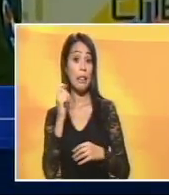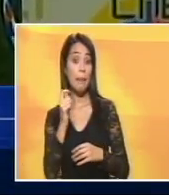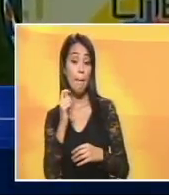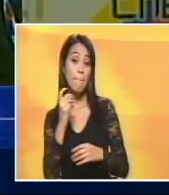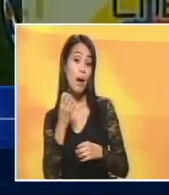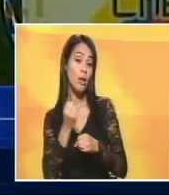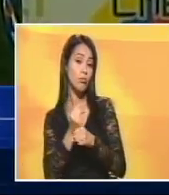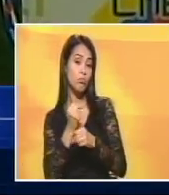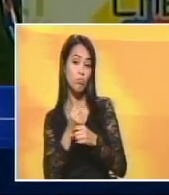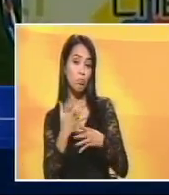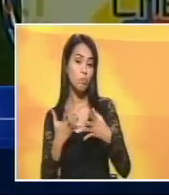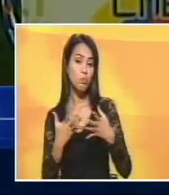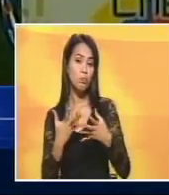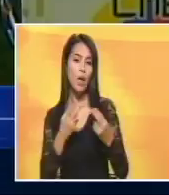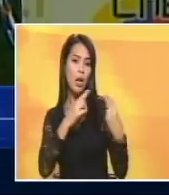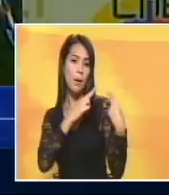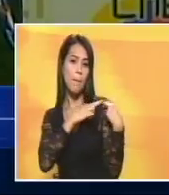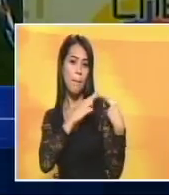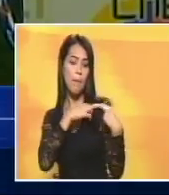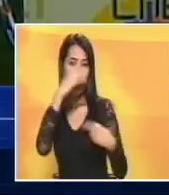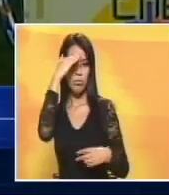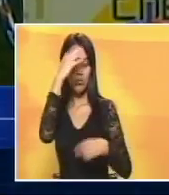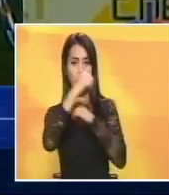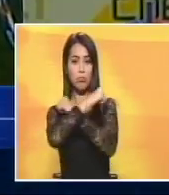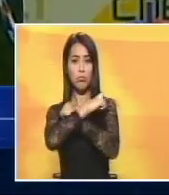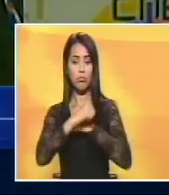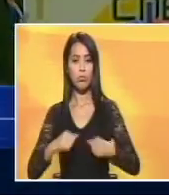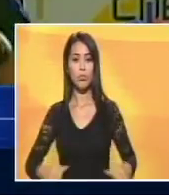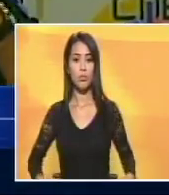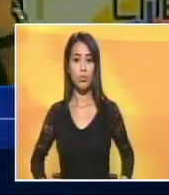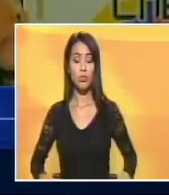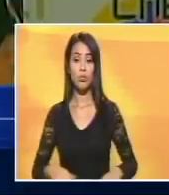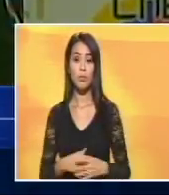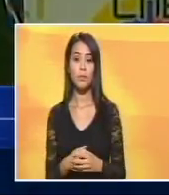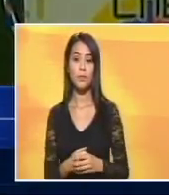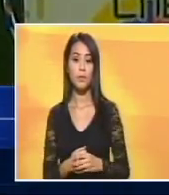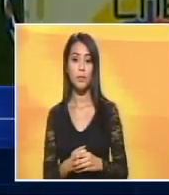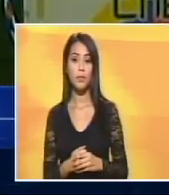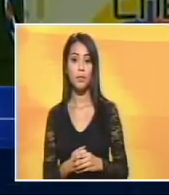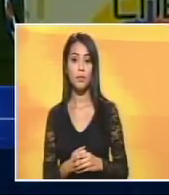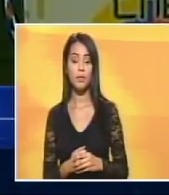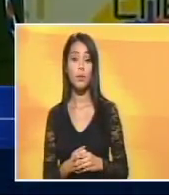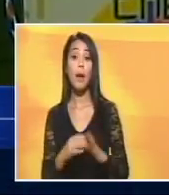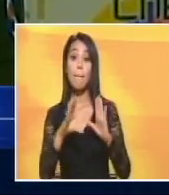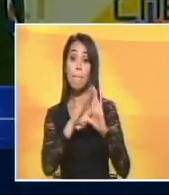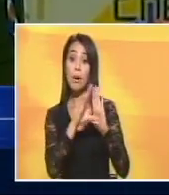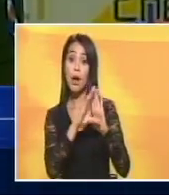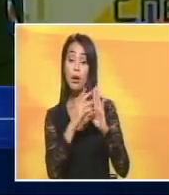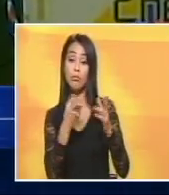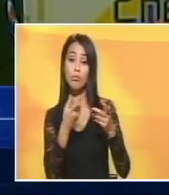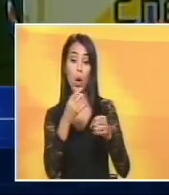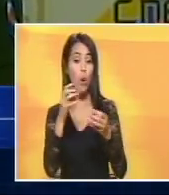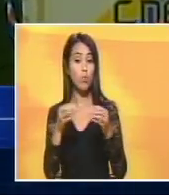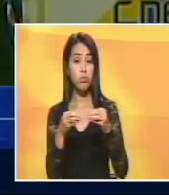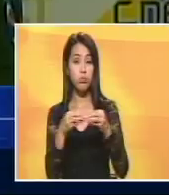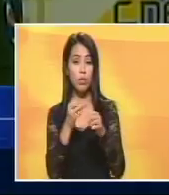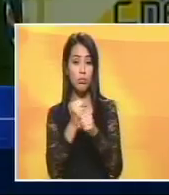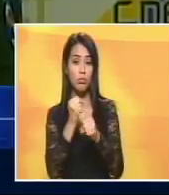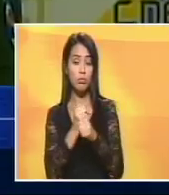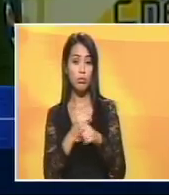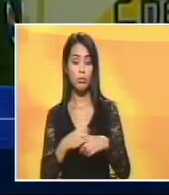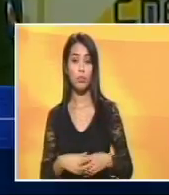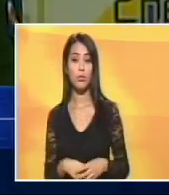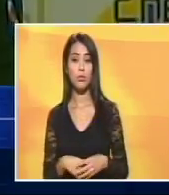tareas que le ha correspondido a la Fuerza Armada Nacional Bolivariana en el marco de la Operación República, allí el comandante estratégico